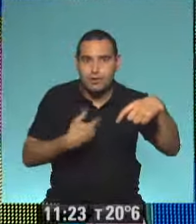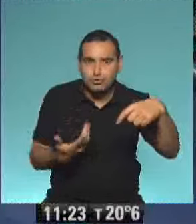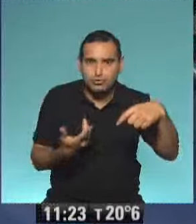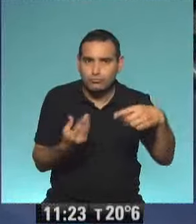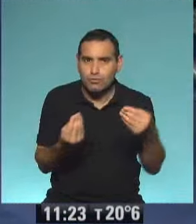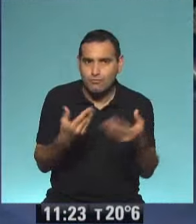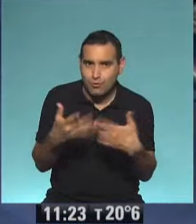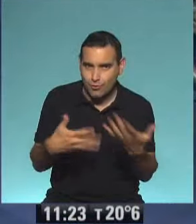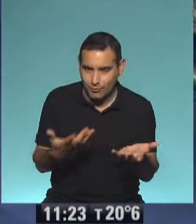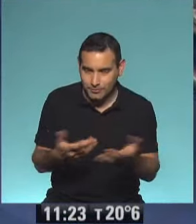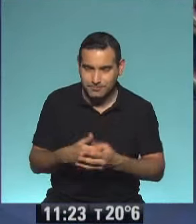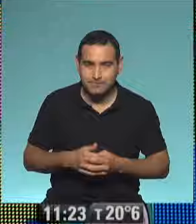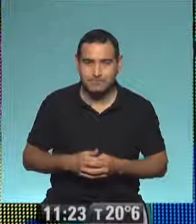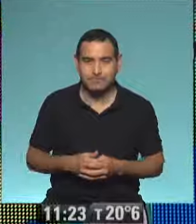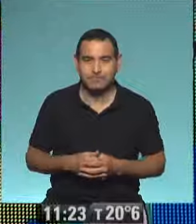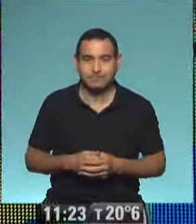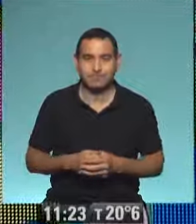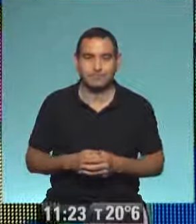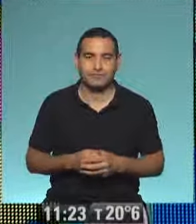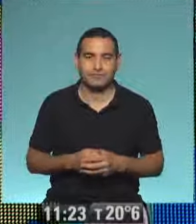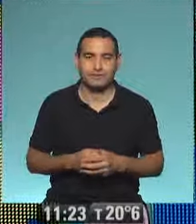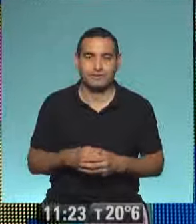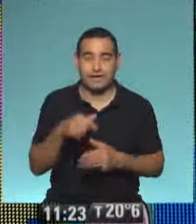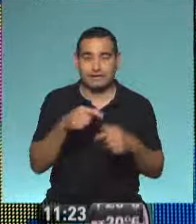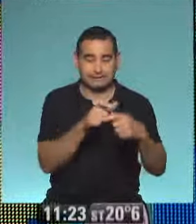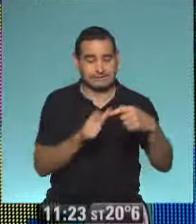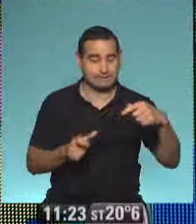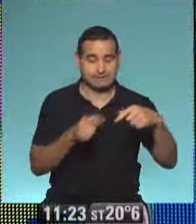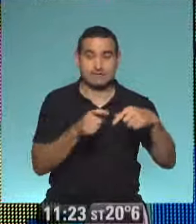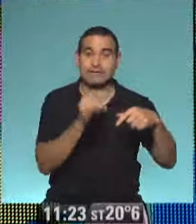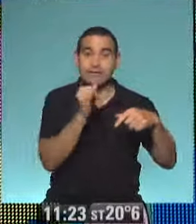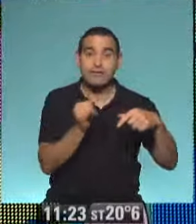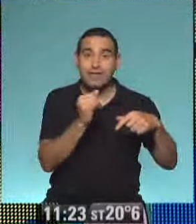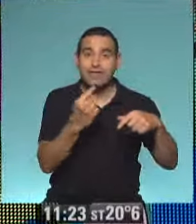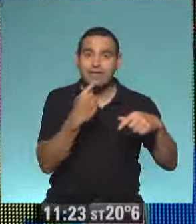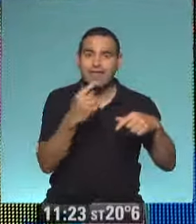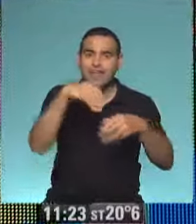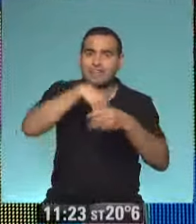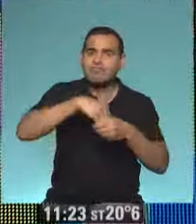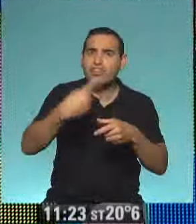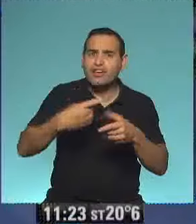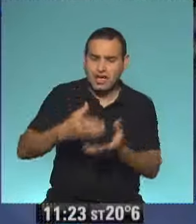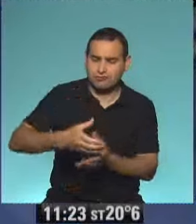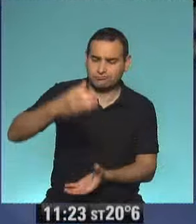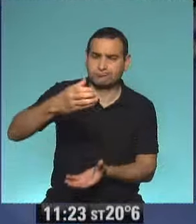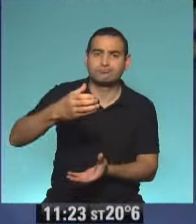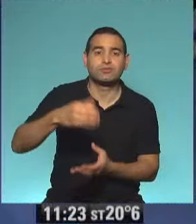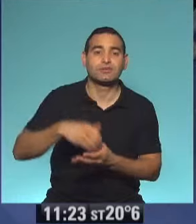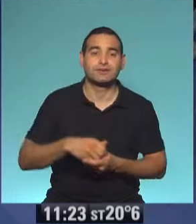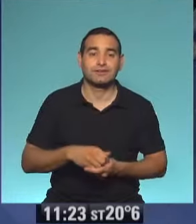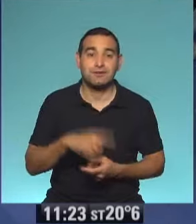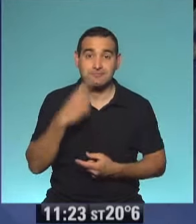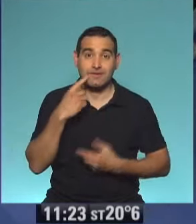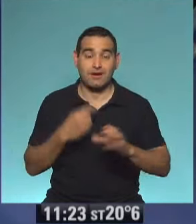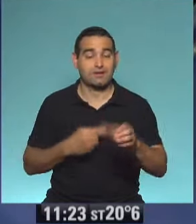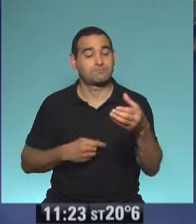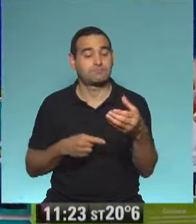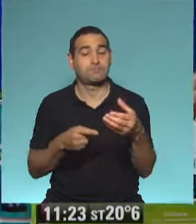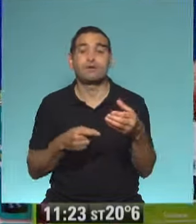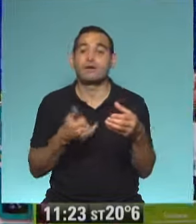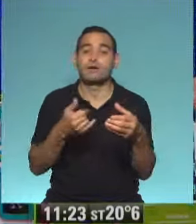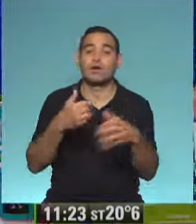el juego. Entonces, por ejemplo, explica un poquito, dice qué contiene, ¿no? Claro. Mira, por ejemplo, acá, señor, yo